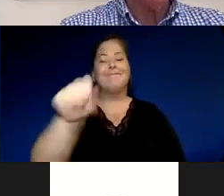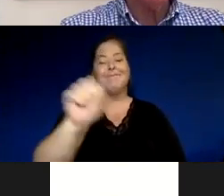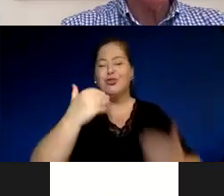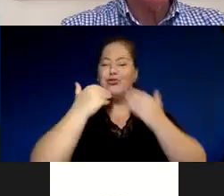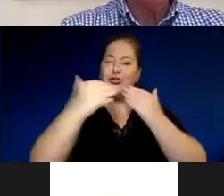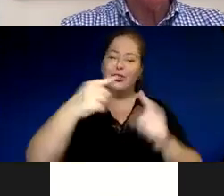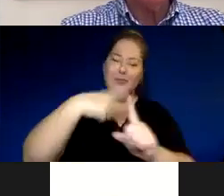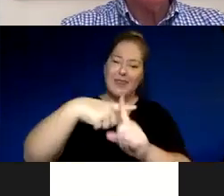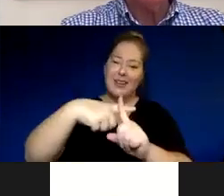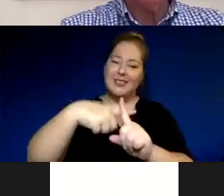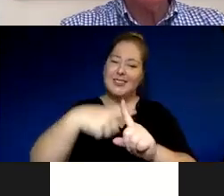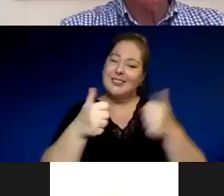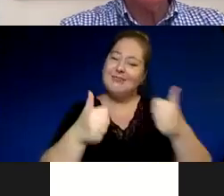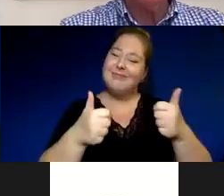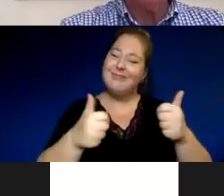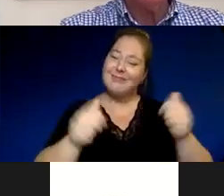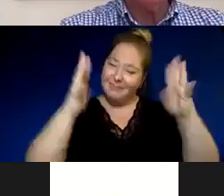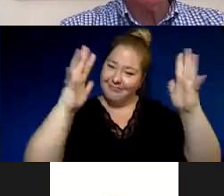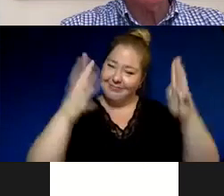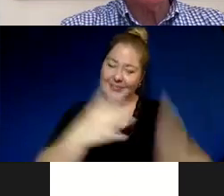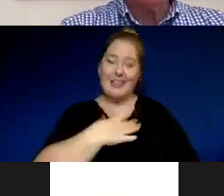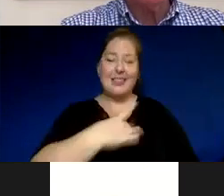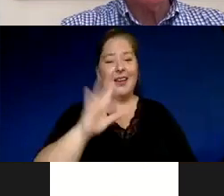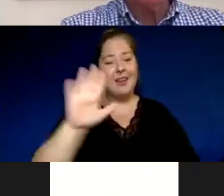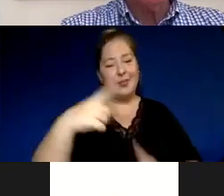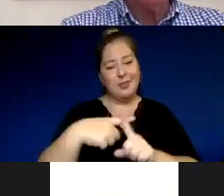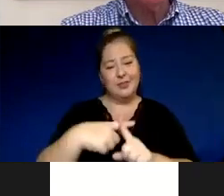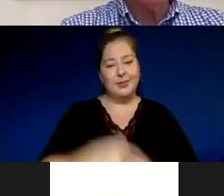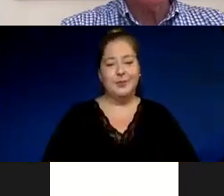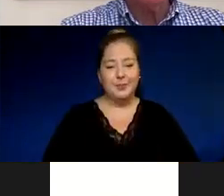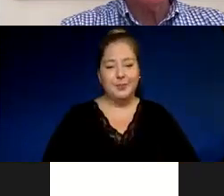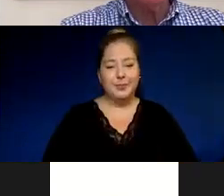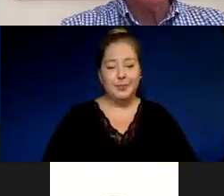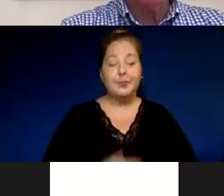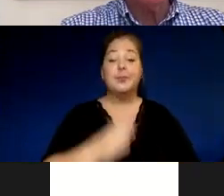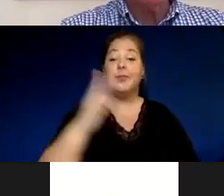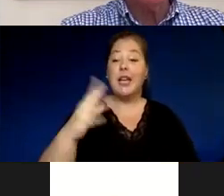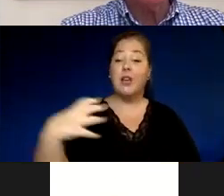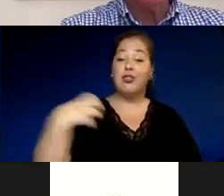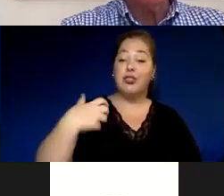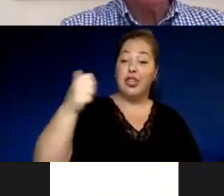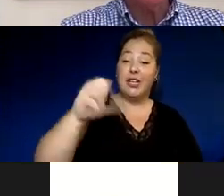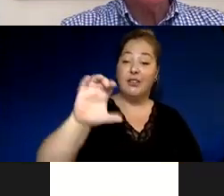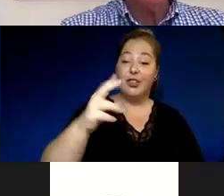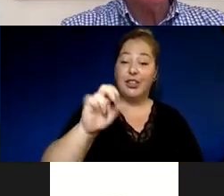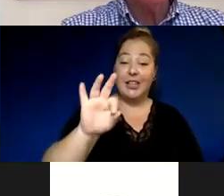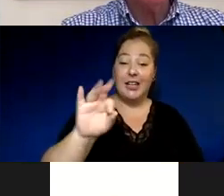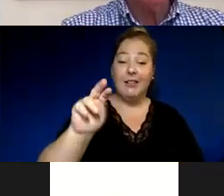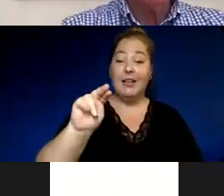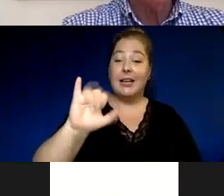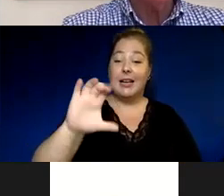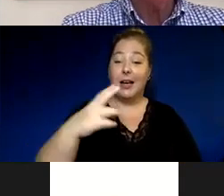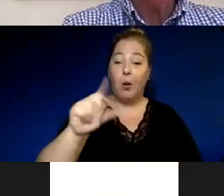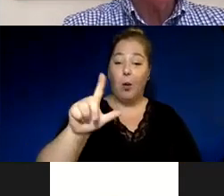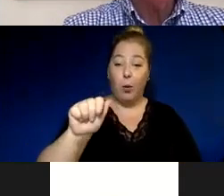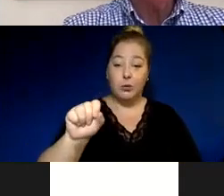en momentos como estos. Ahora, Chief Nichols, el jefe Nichols, nos puede actualizar en